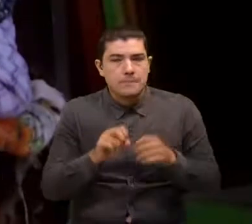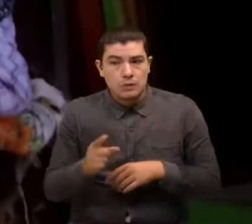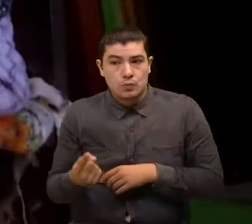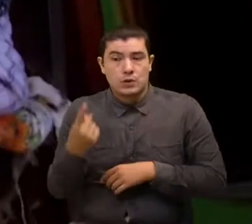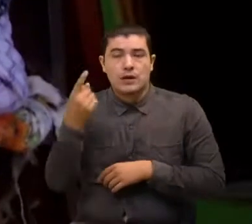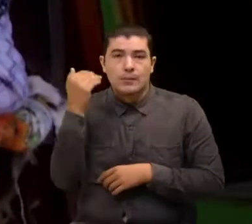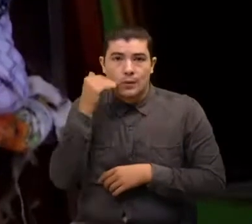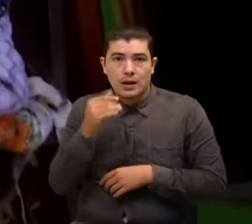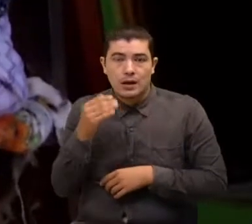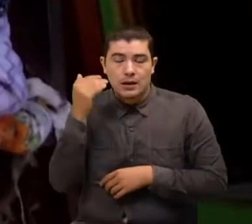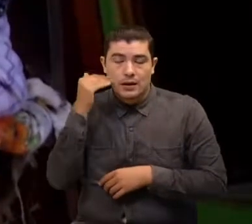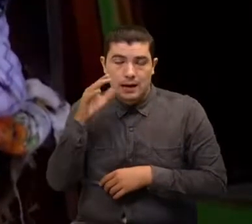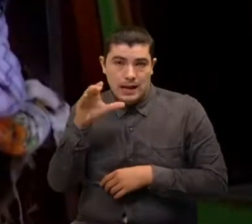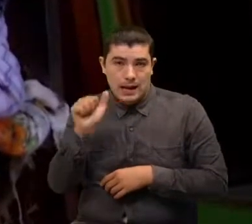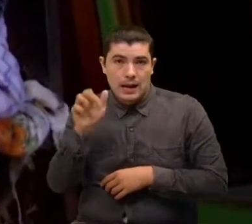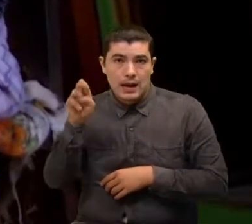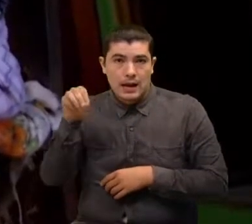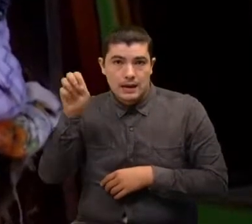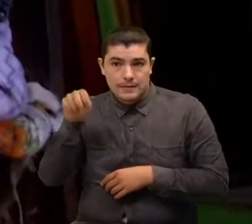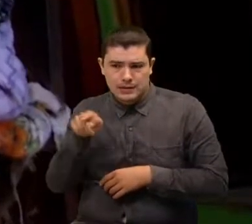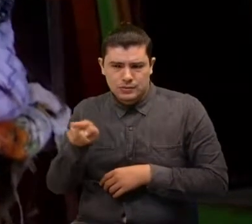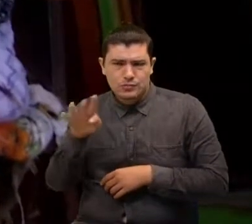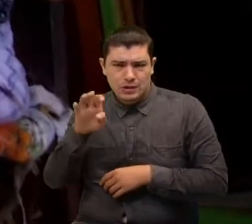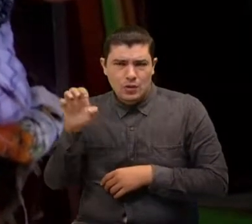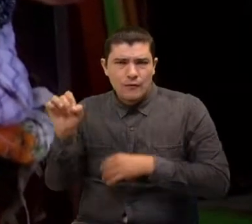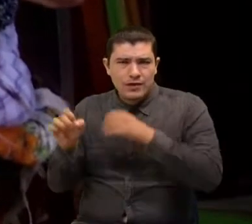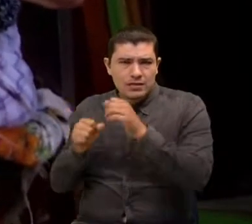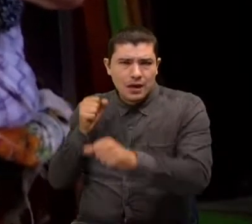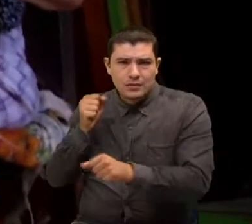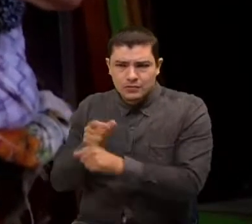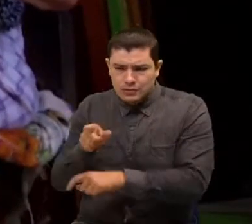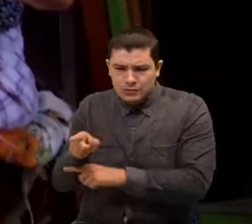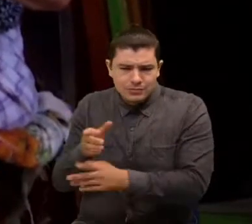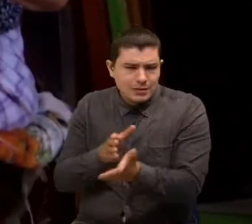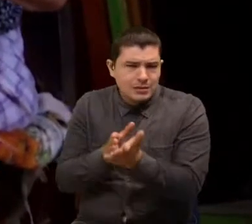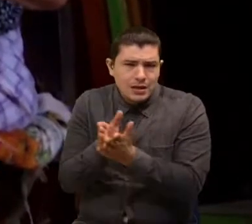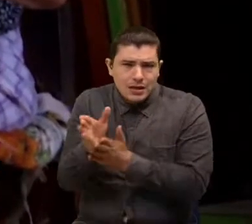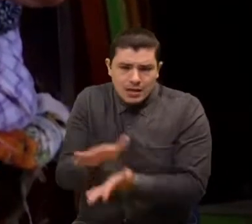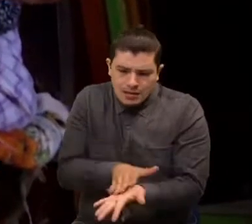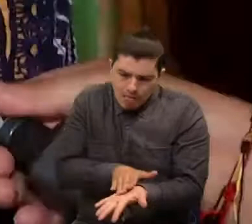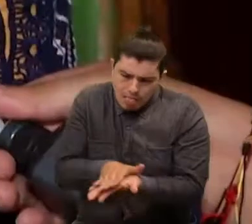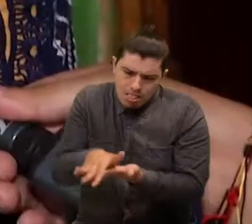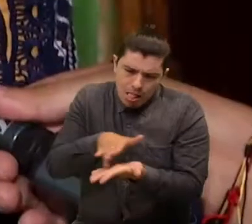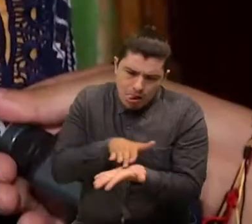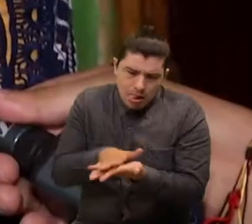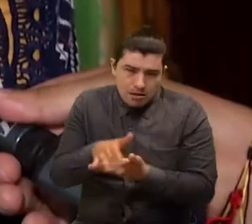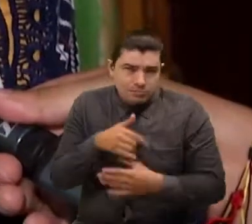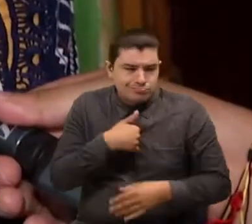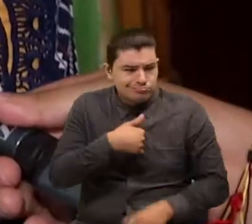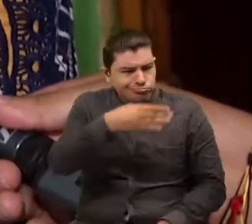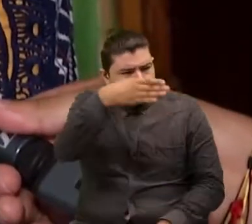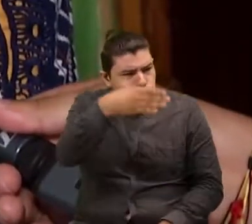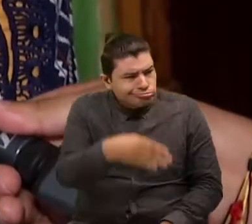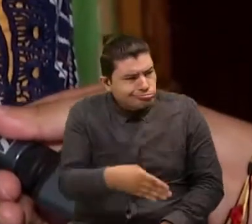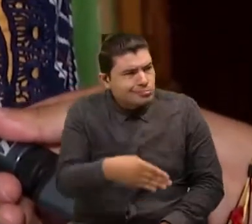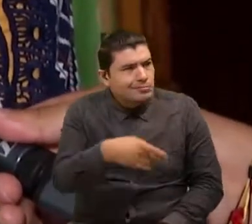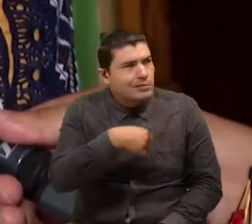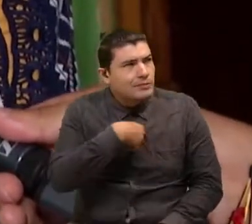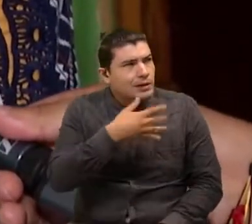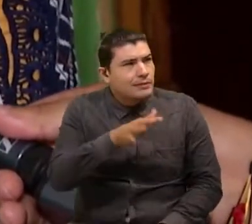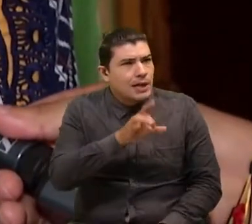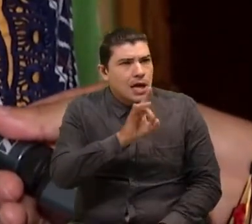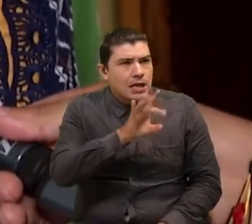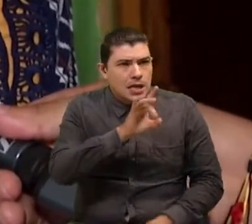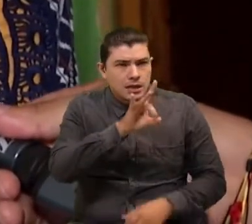de 90 años de edad que aún mantiene viva la tradición ancestral de torcer tabaco. Me enseñaron cuando estaba como en unos